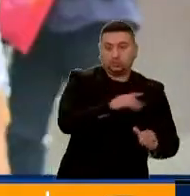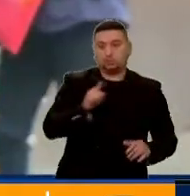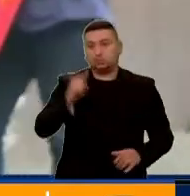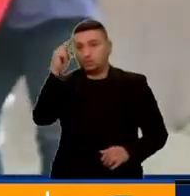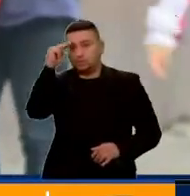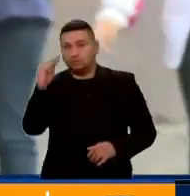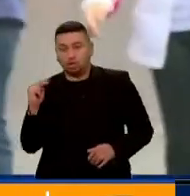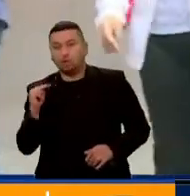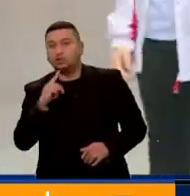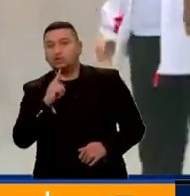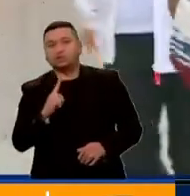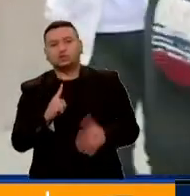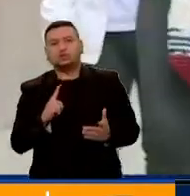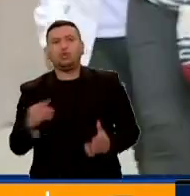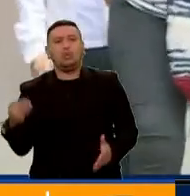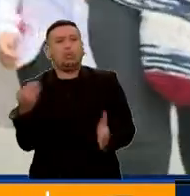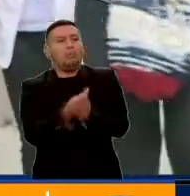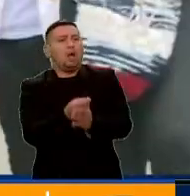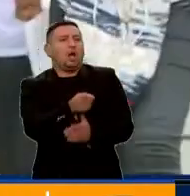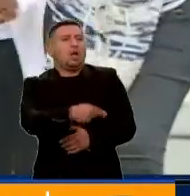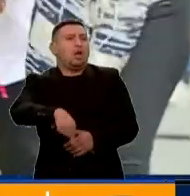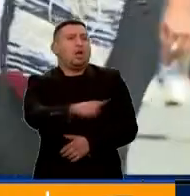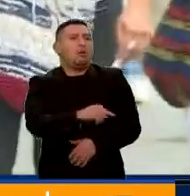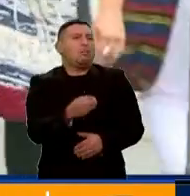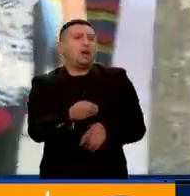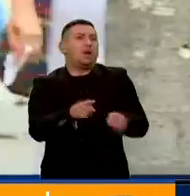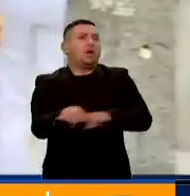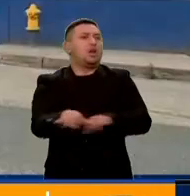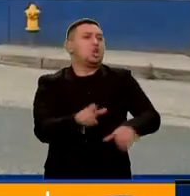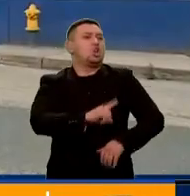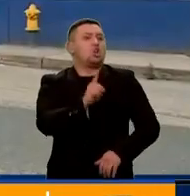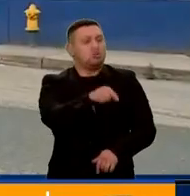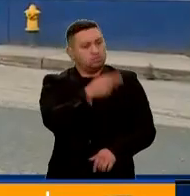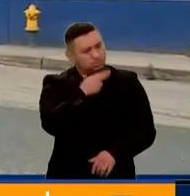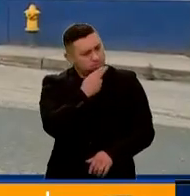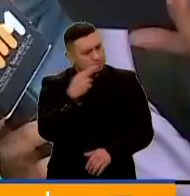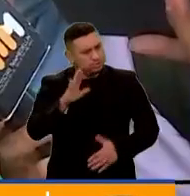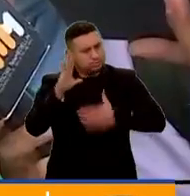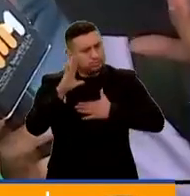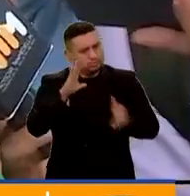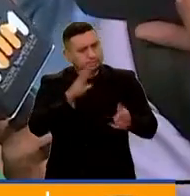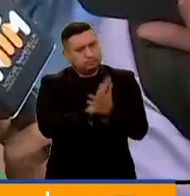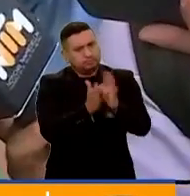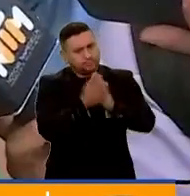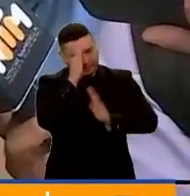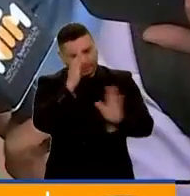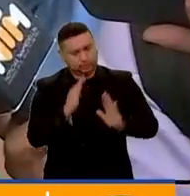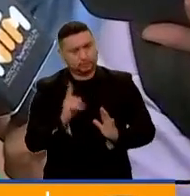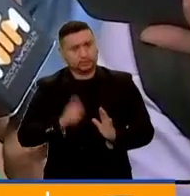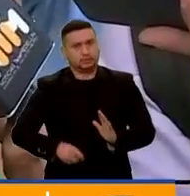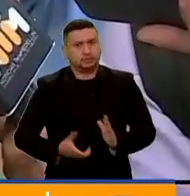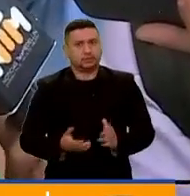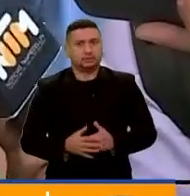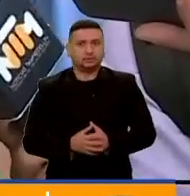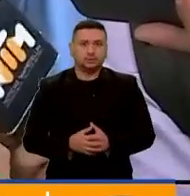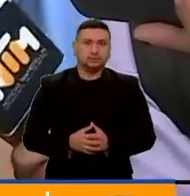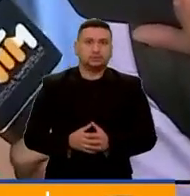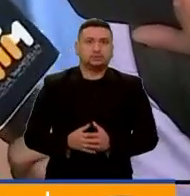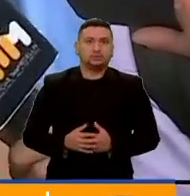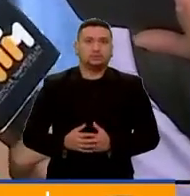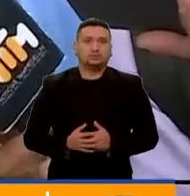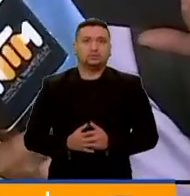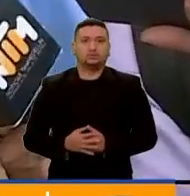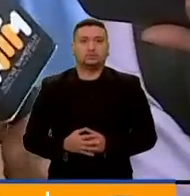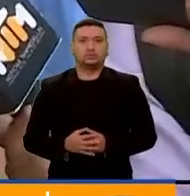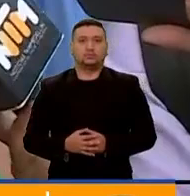darle oportunidades a todos y que realmente se comprometan con la paz. Mi mensaje a quienes están allá, ¿realmente